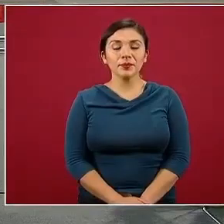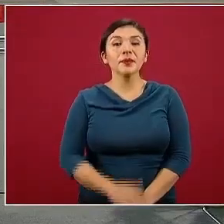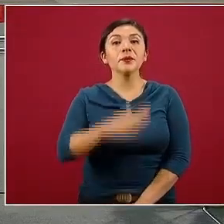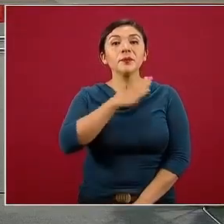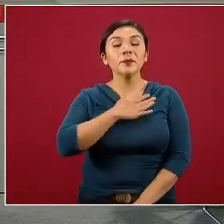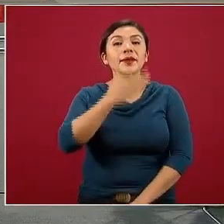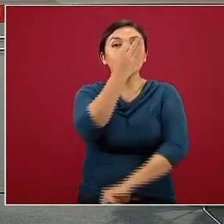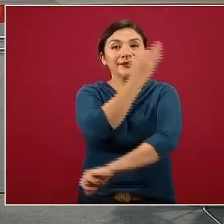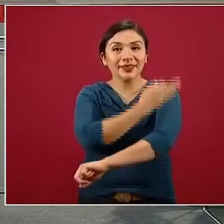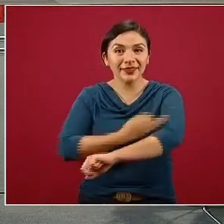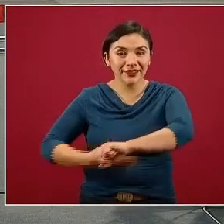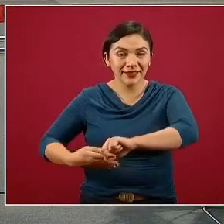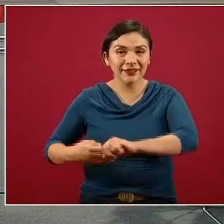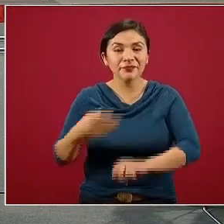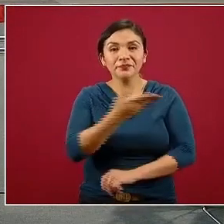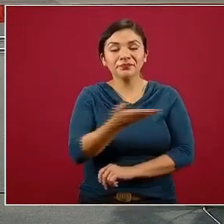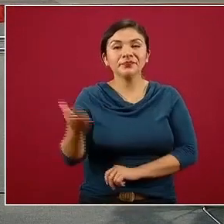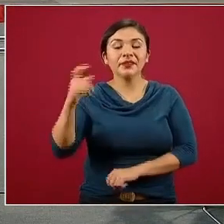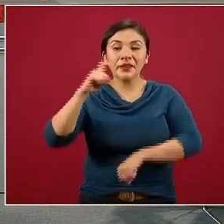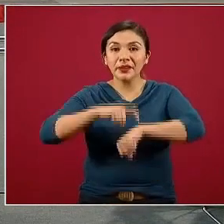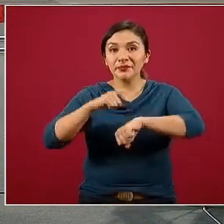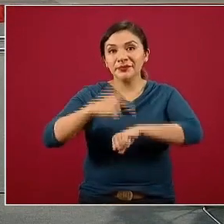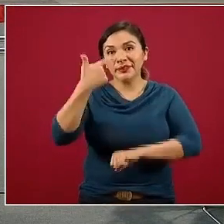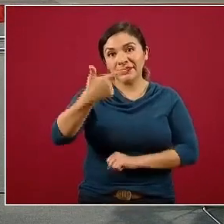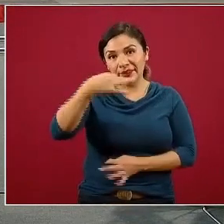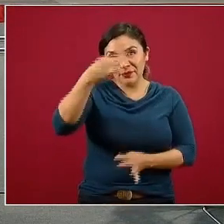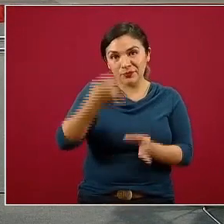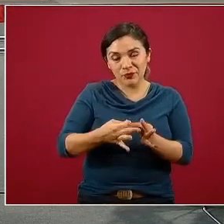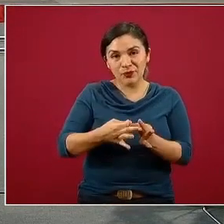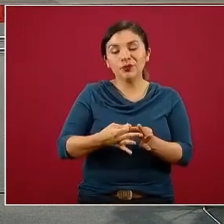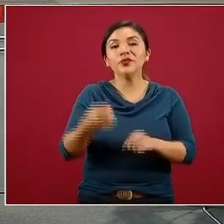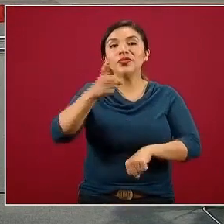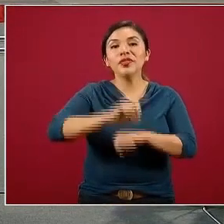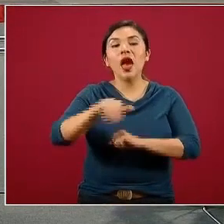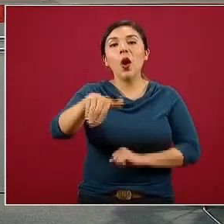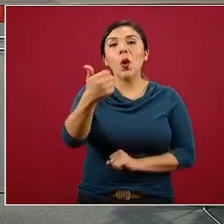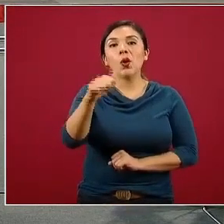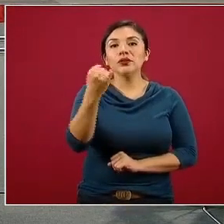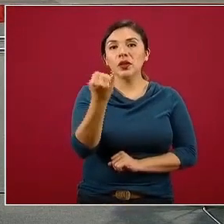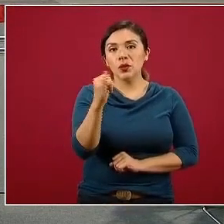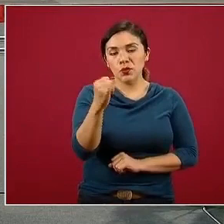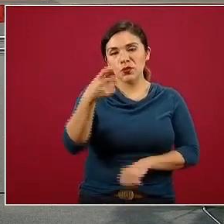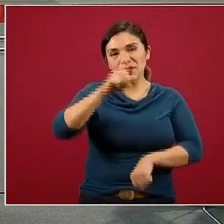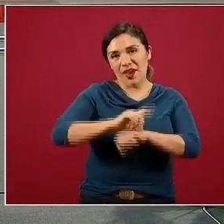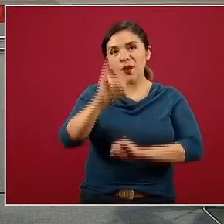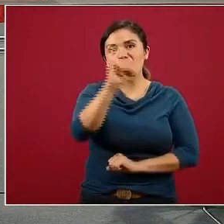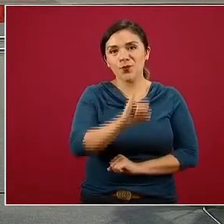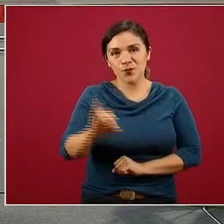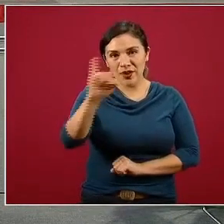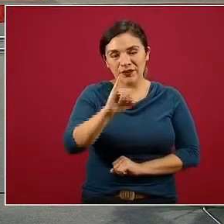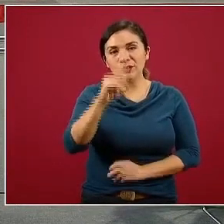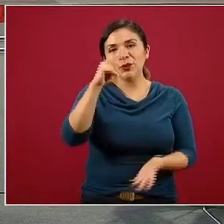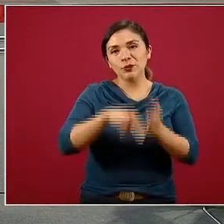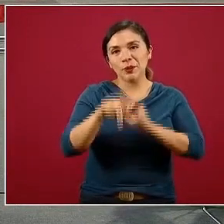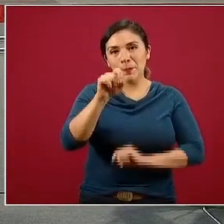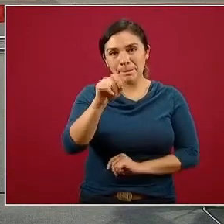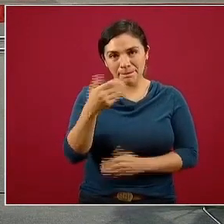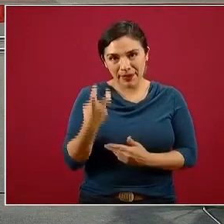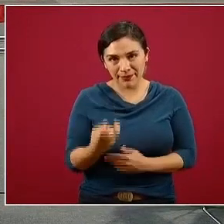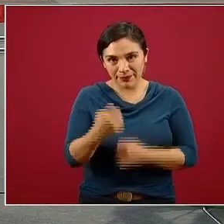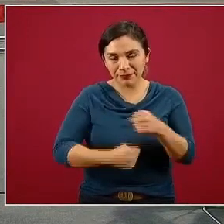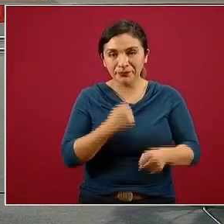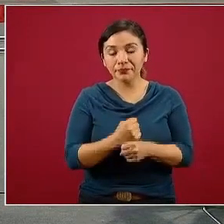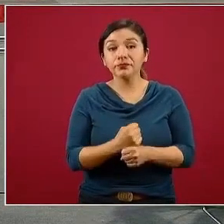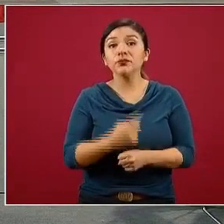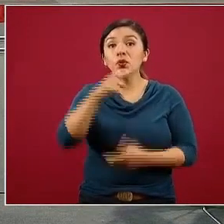tardes, 19 horas en punto del 11 de junio, jueves de 2020. Estamos